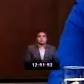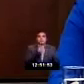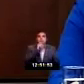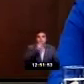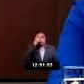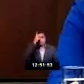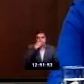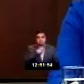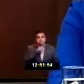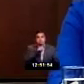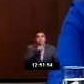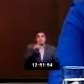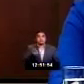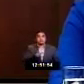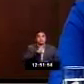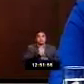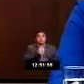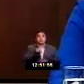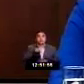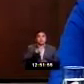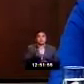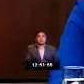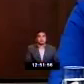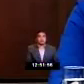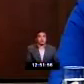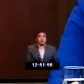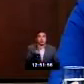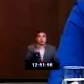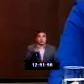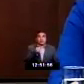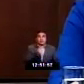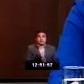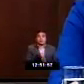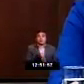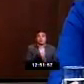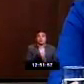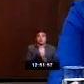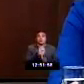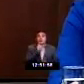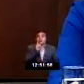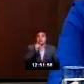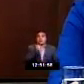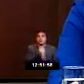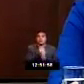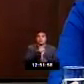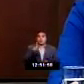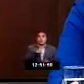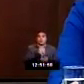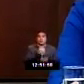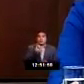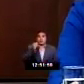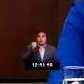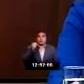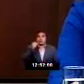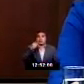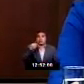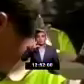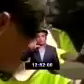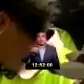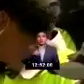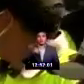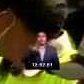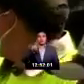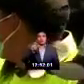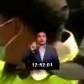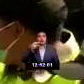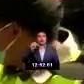En su momento los directores, pero en estas 2 operaciones estamos hablando básicamente de quien se desempeñó como director del ISPOL, que era el general Proaño